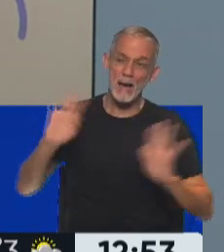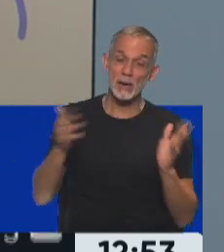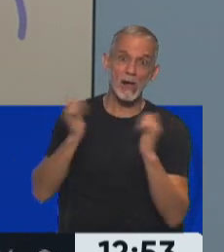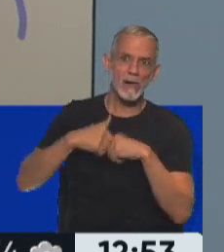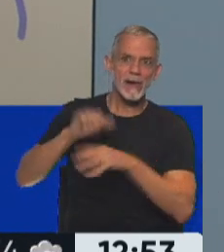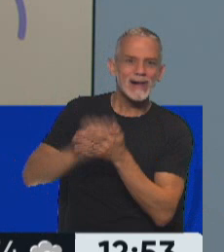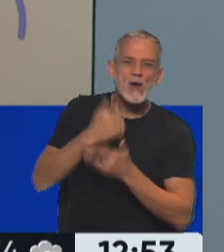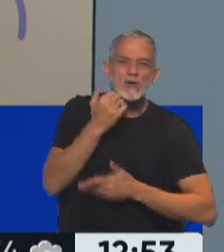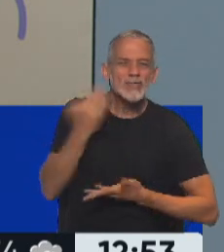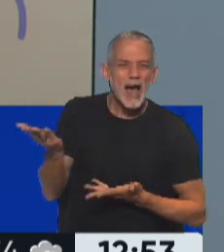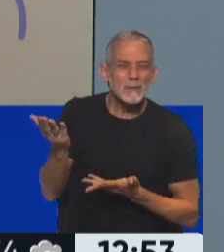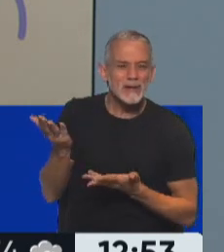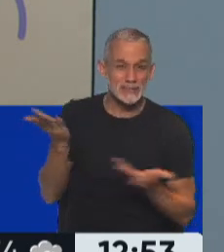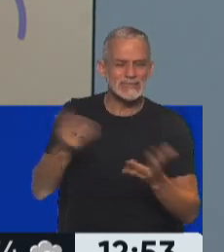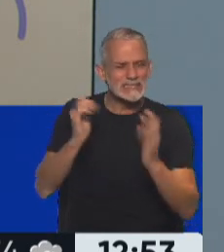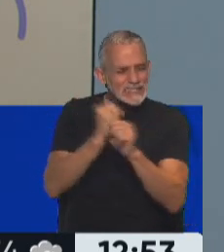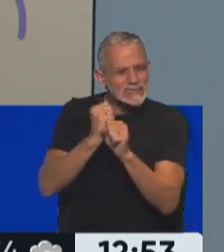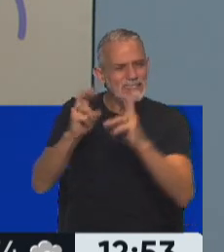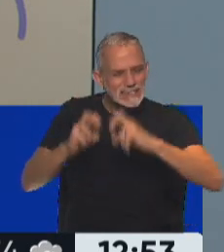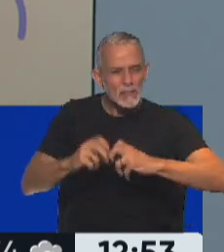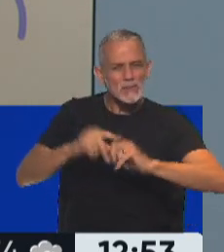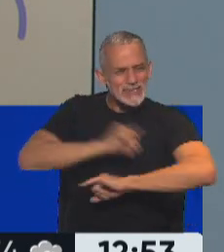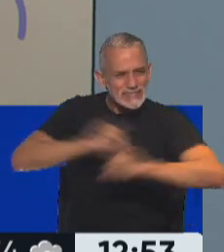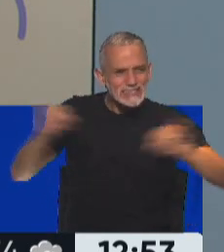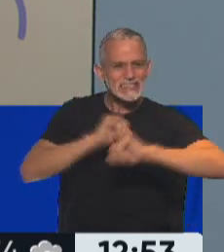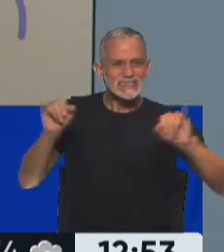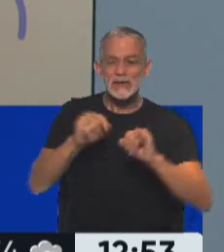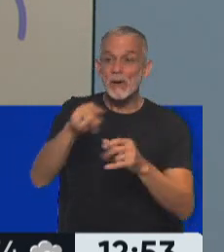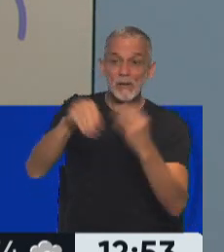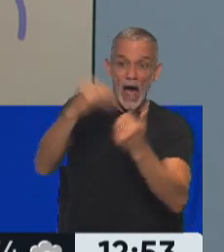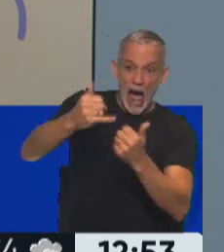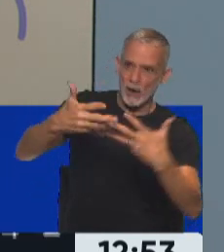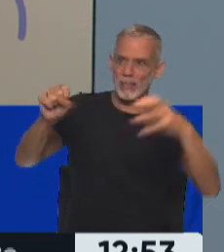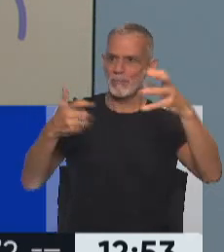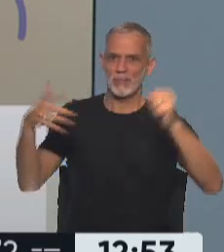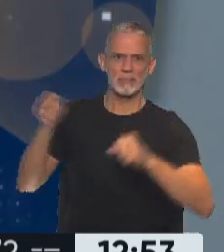diagnosticados, así que tenemos que seguir trabajando en la comunicación para encontrar a esas otras familias.